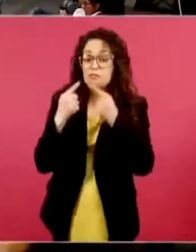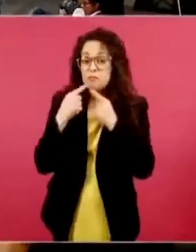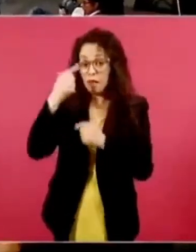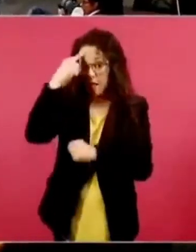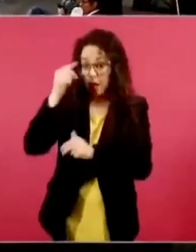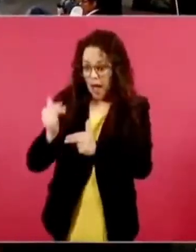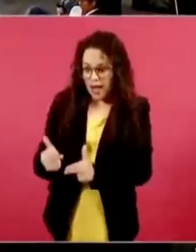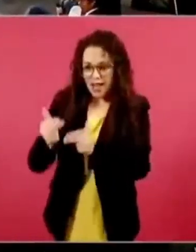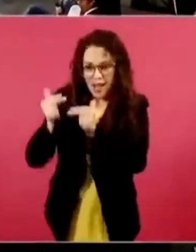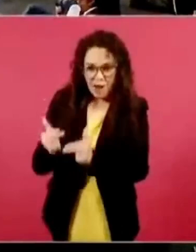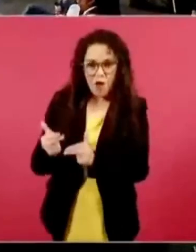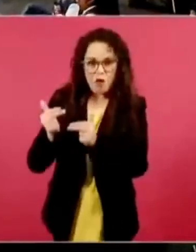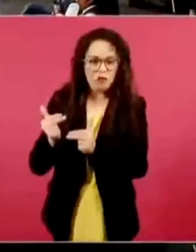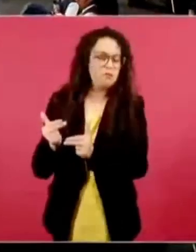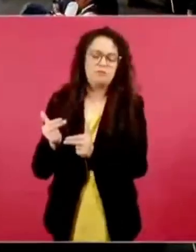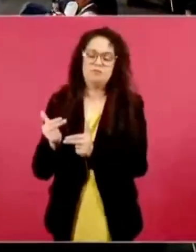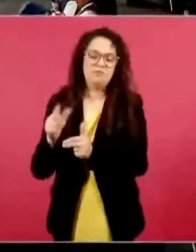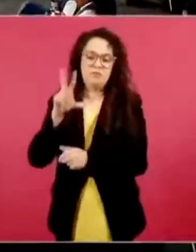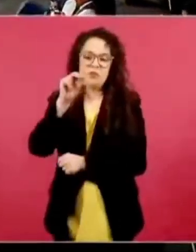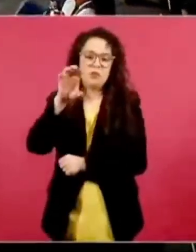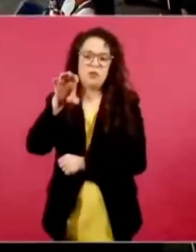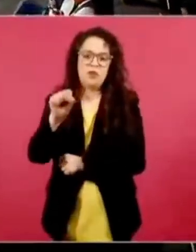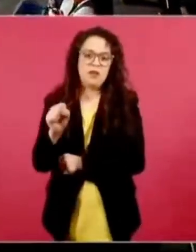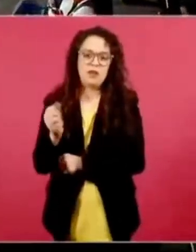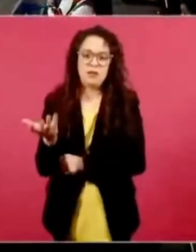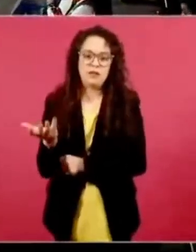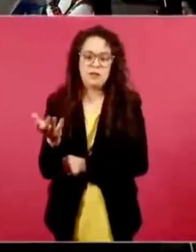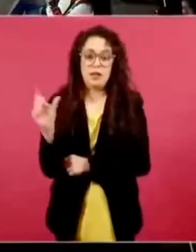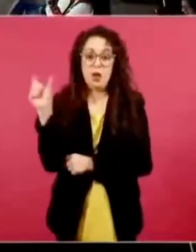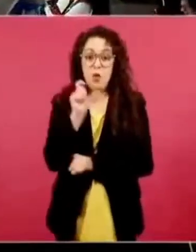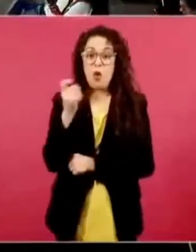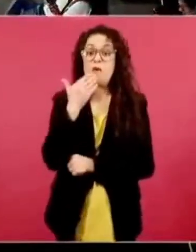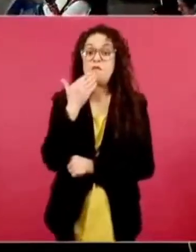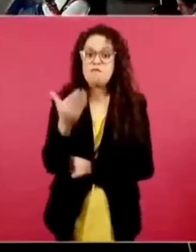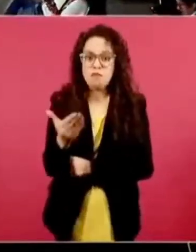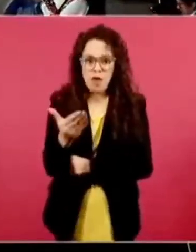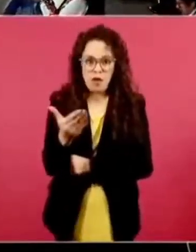porque para hacer un negocio lícito se requiere